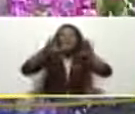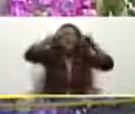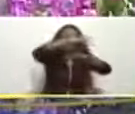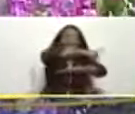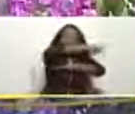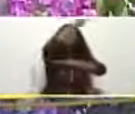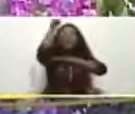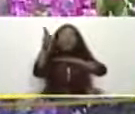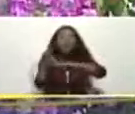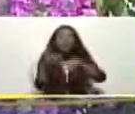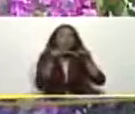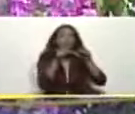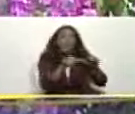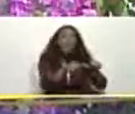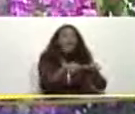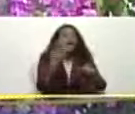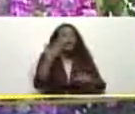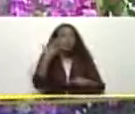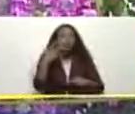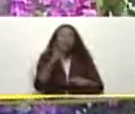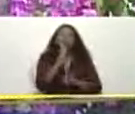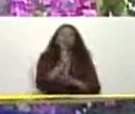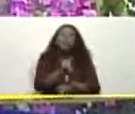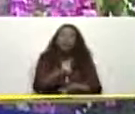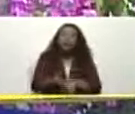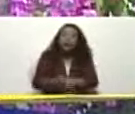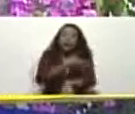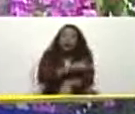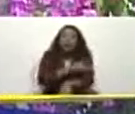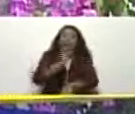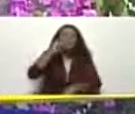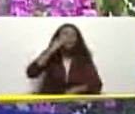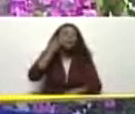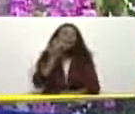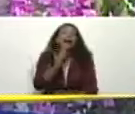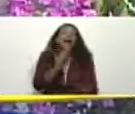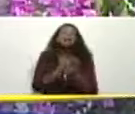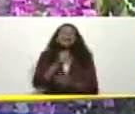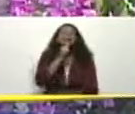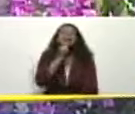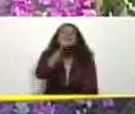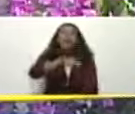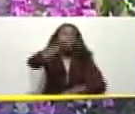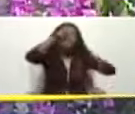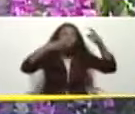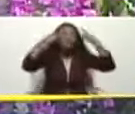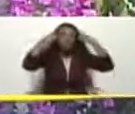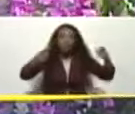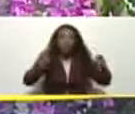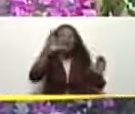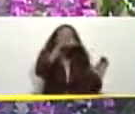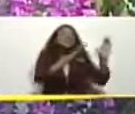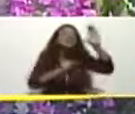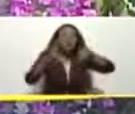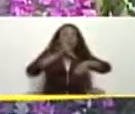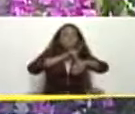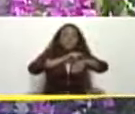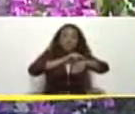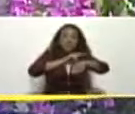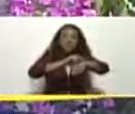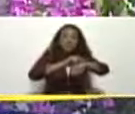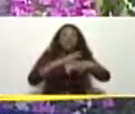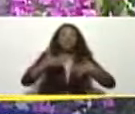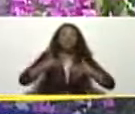poliedro. Así que tuvimos una respuesta temprana. ¿Gracias a quién? A los profesionales de la medicina, de